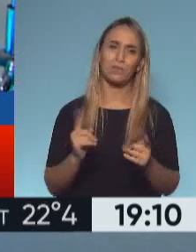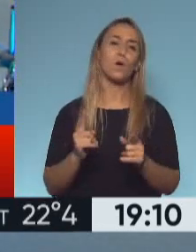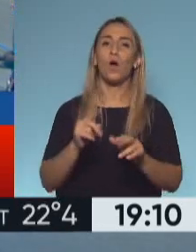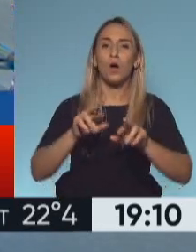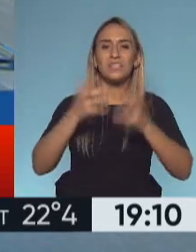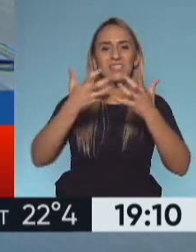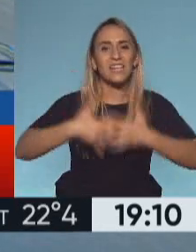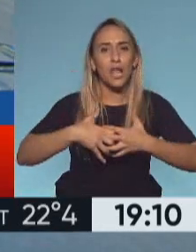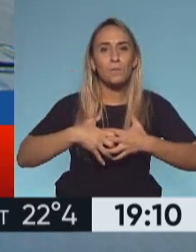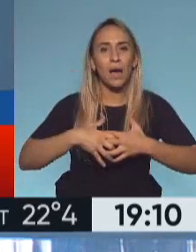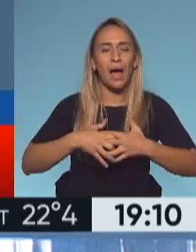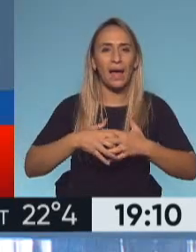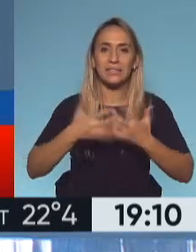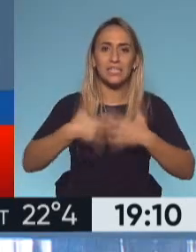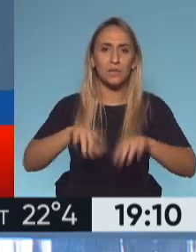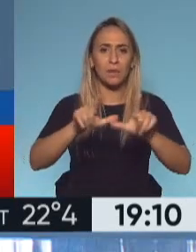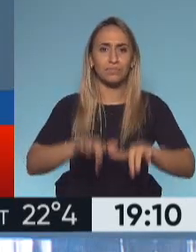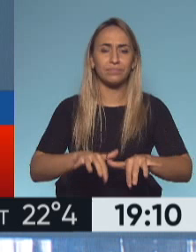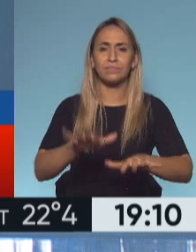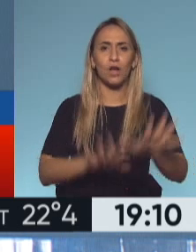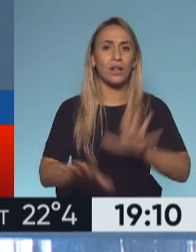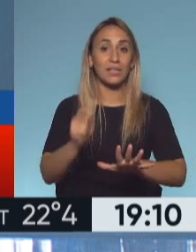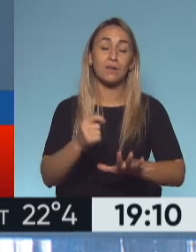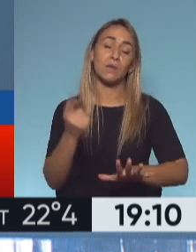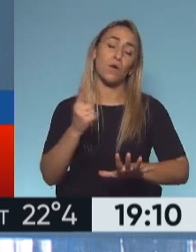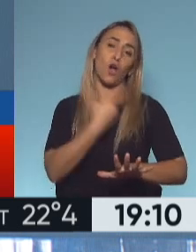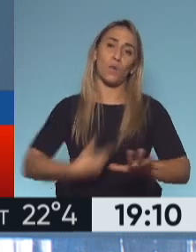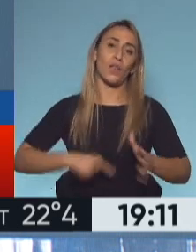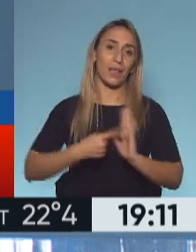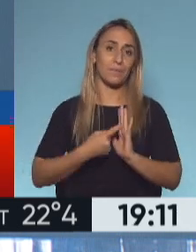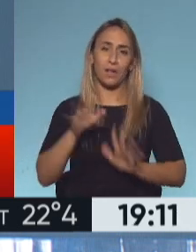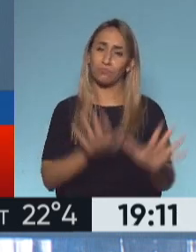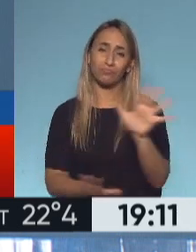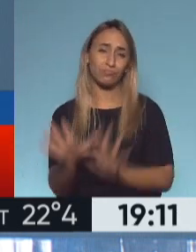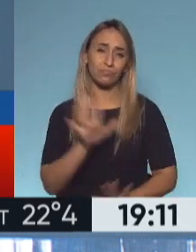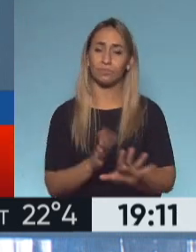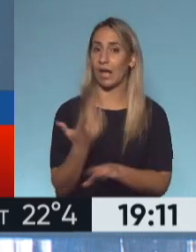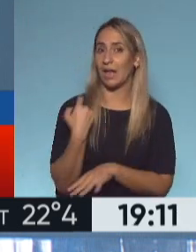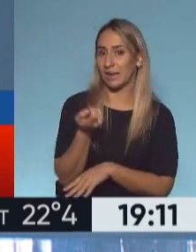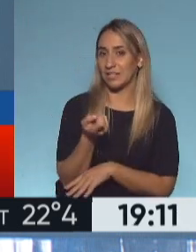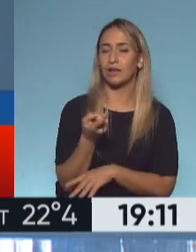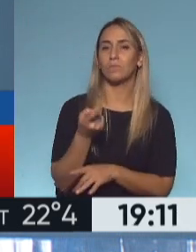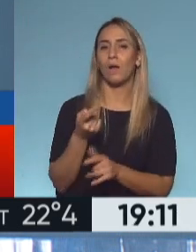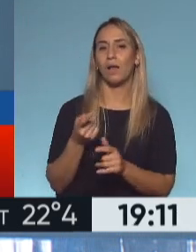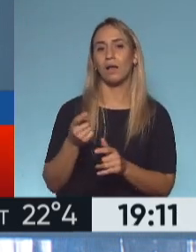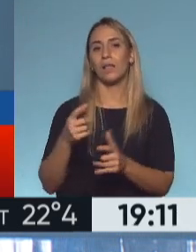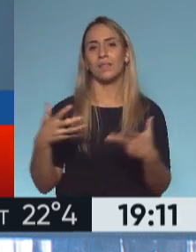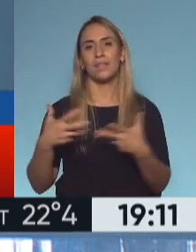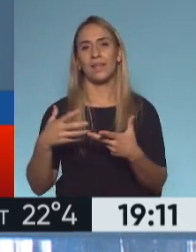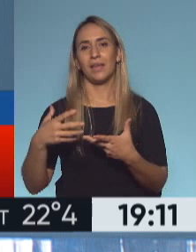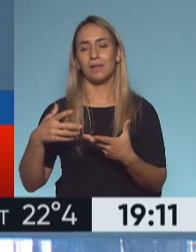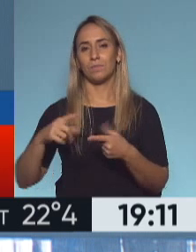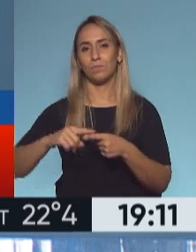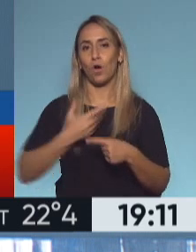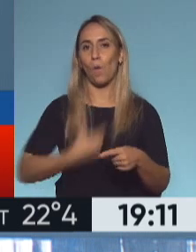manera, digital, la organiza el gobierno de la, sí, ciudad. Recién, hace un ratito, ensayaron algún tipo de respuesta de la Ciudad de Buenos Aires. Dijeron